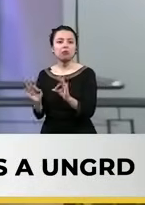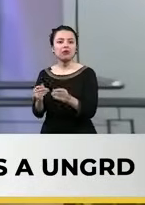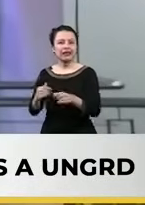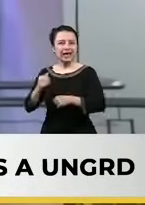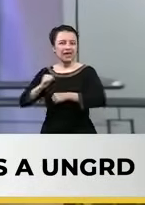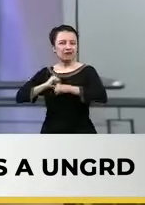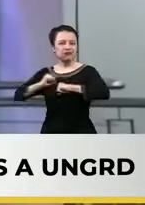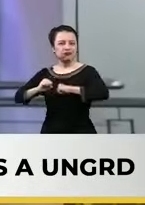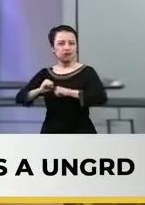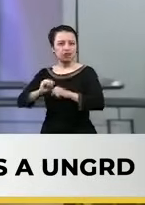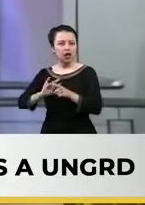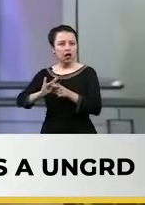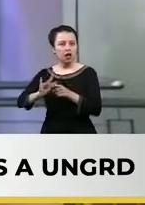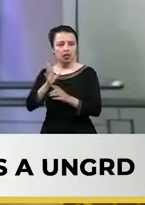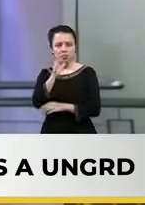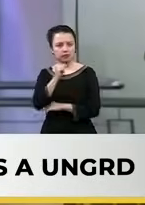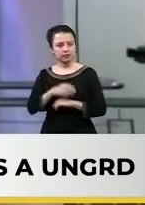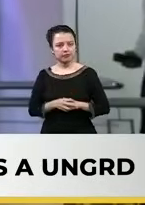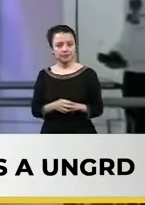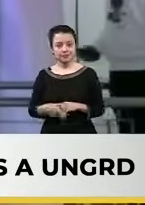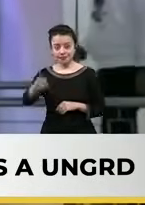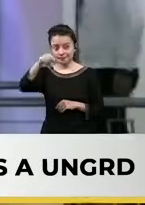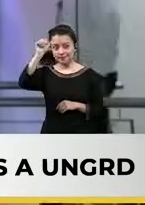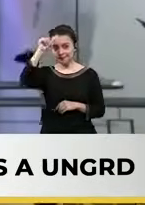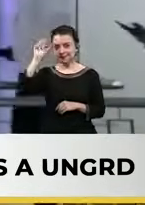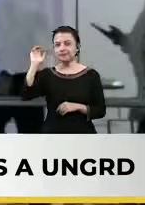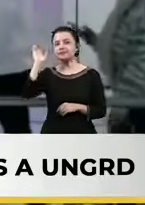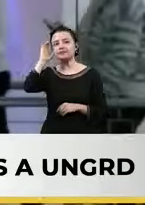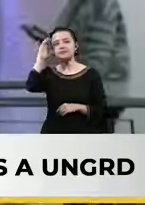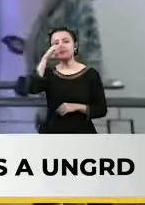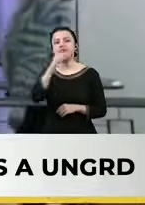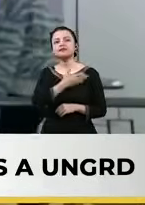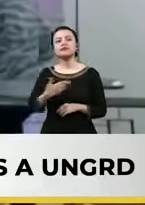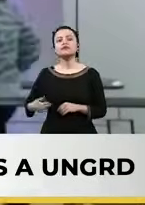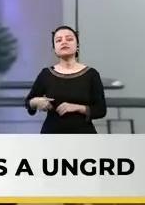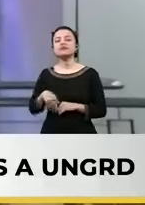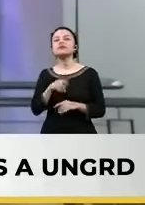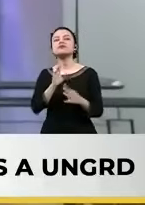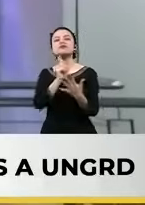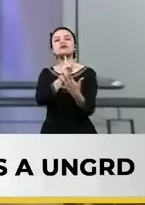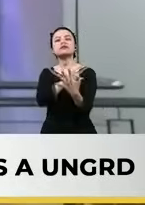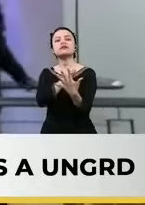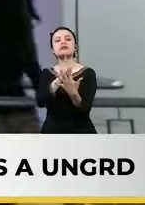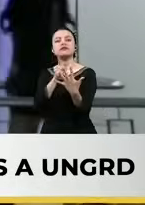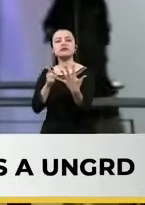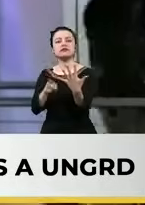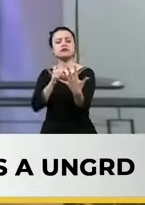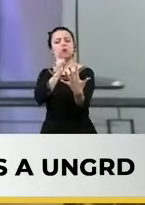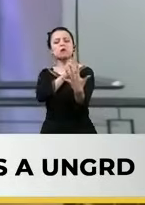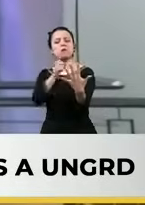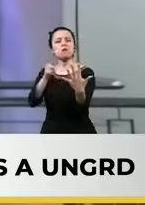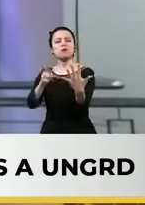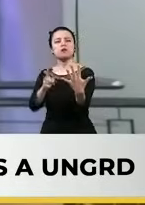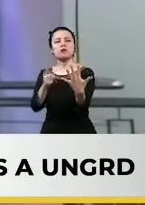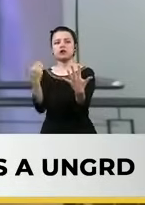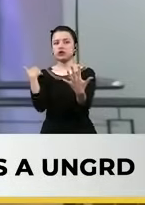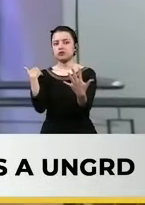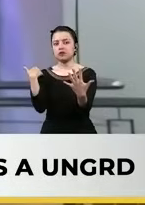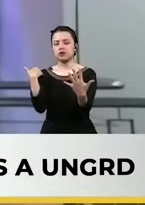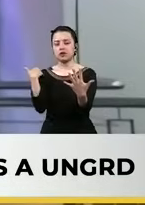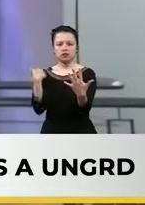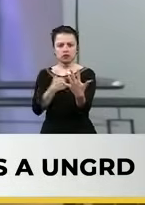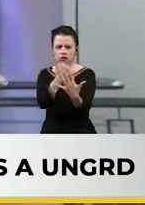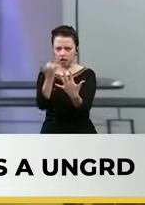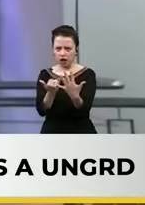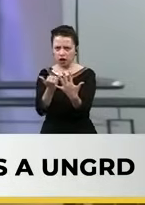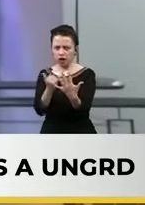que nombró a cinco de los funcionarios involucrados en este escándalo de corrupción. ¿Cuál será su